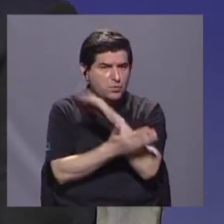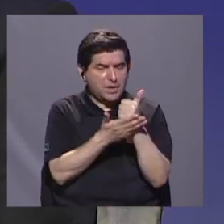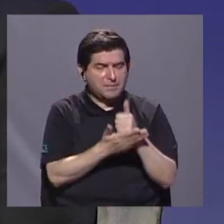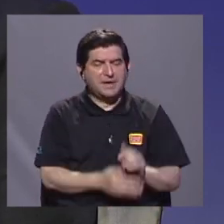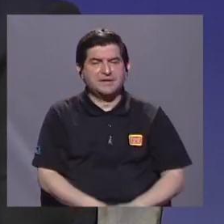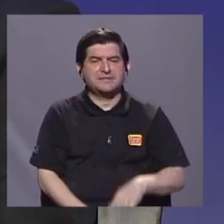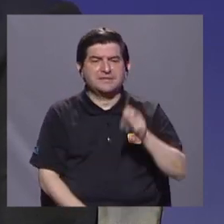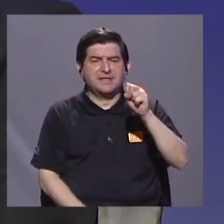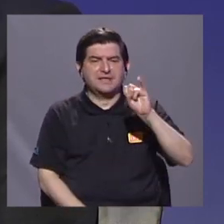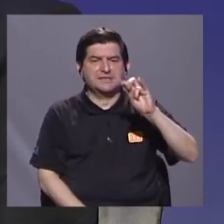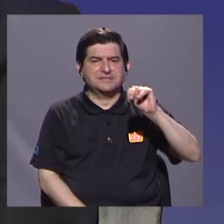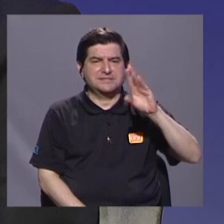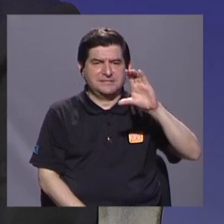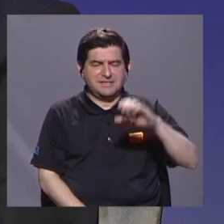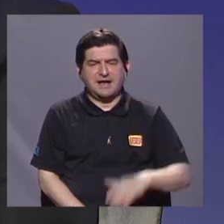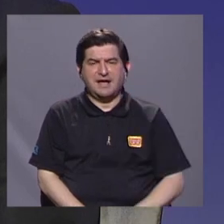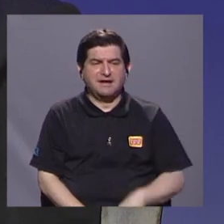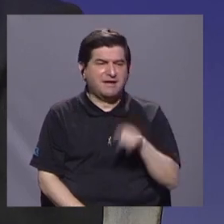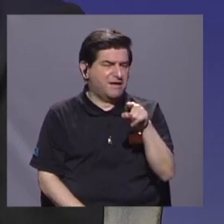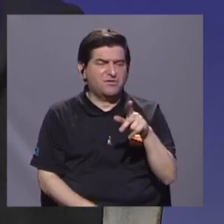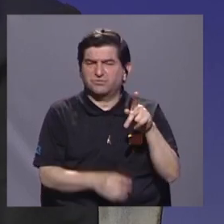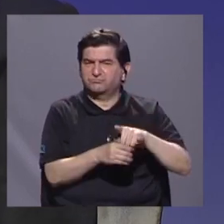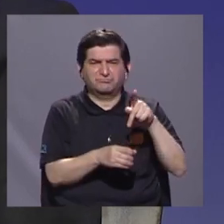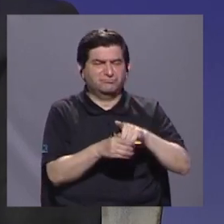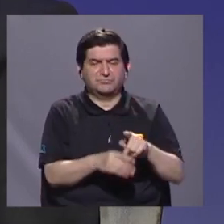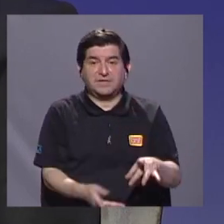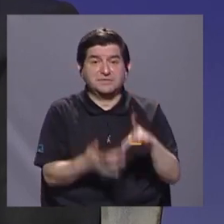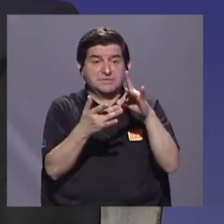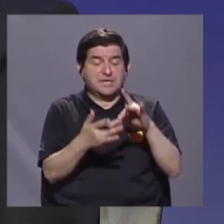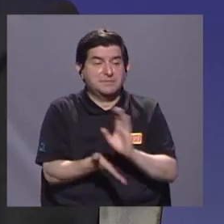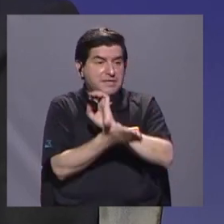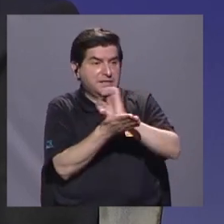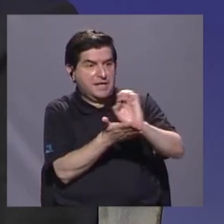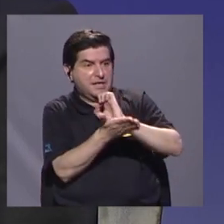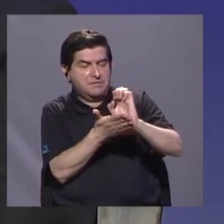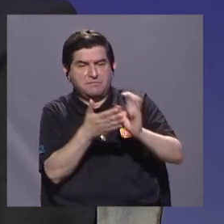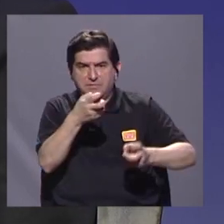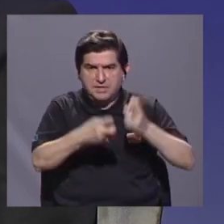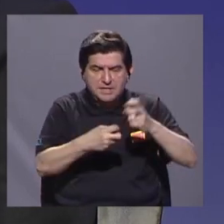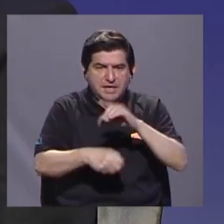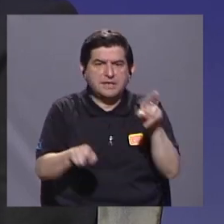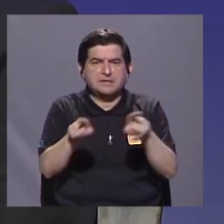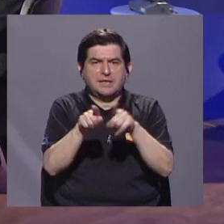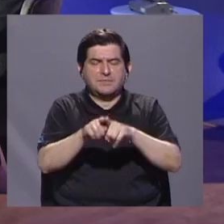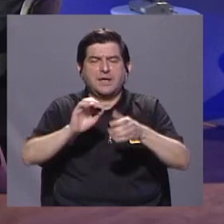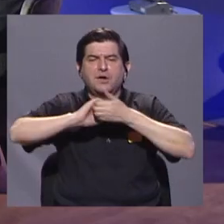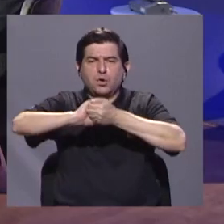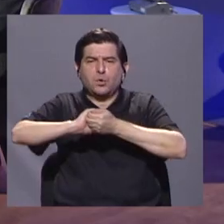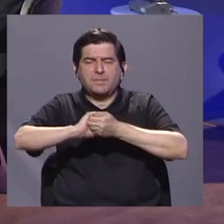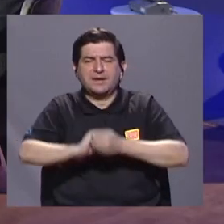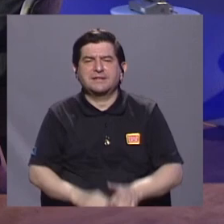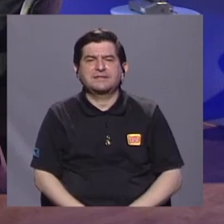el SINAC, muy ausente, sobre todo en el tema de la prevención, y también Cope Guanacaste.